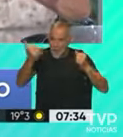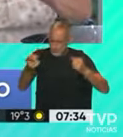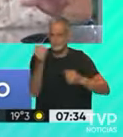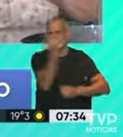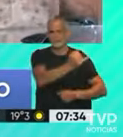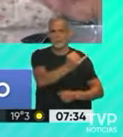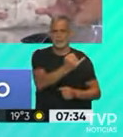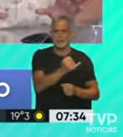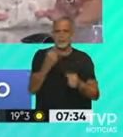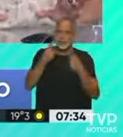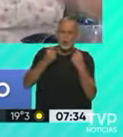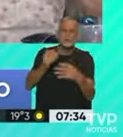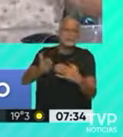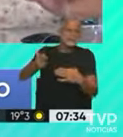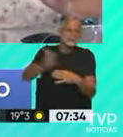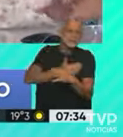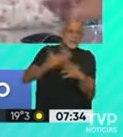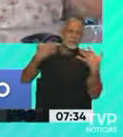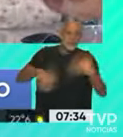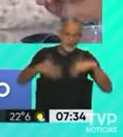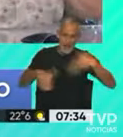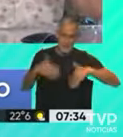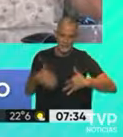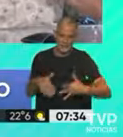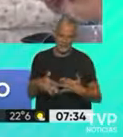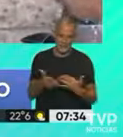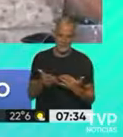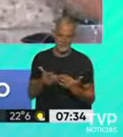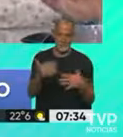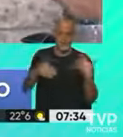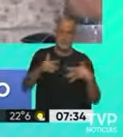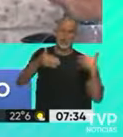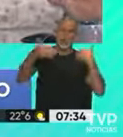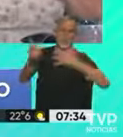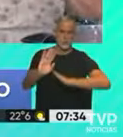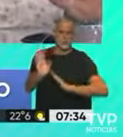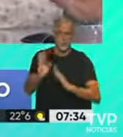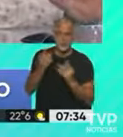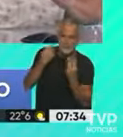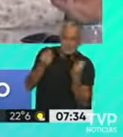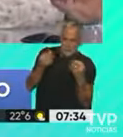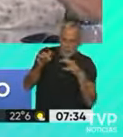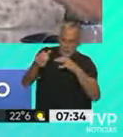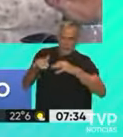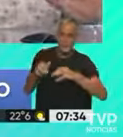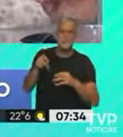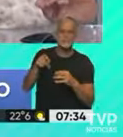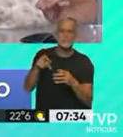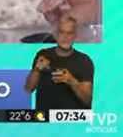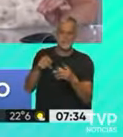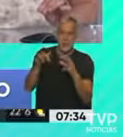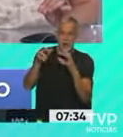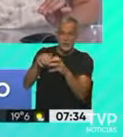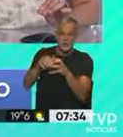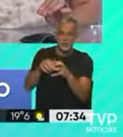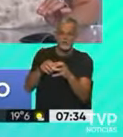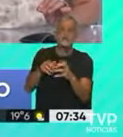pueda hacer un control temprano Silvia es muy importante el control temprano de La plaga esta plaga es